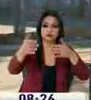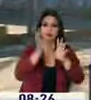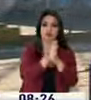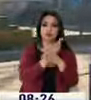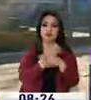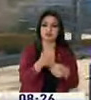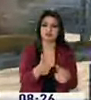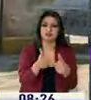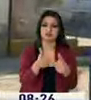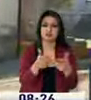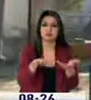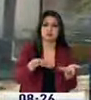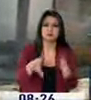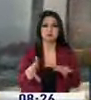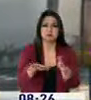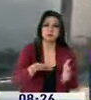funcionar